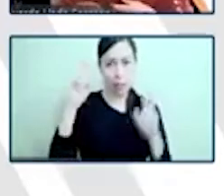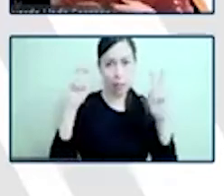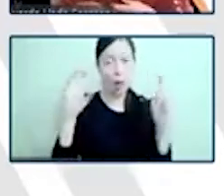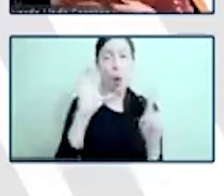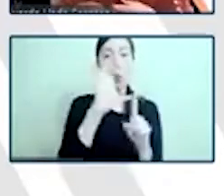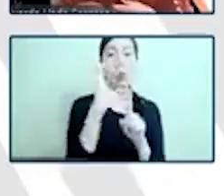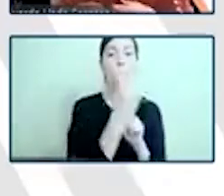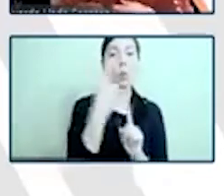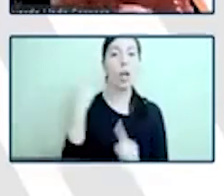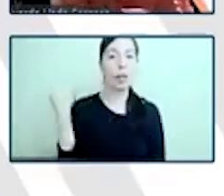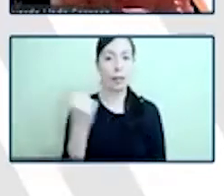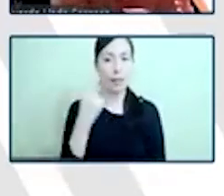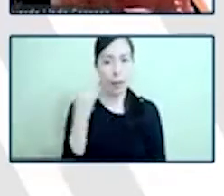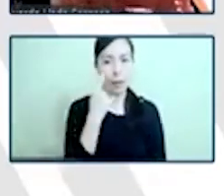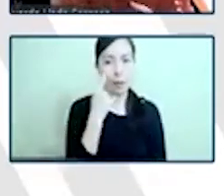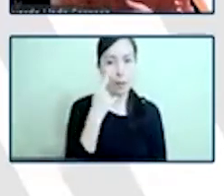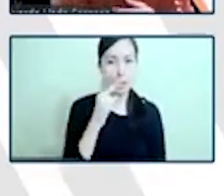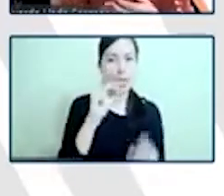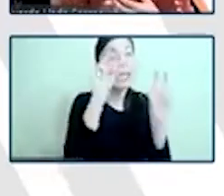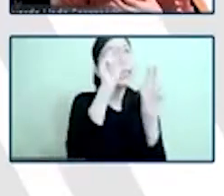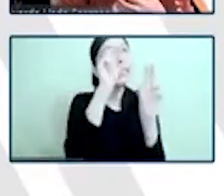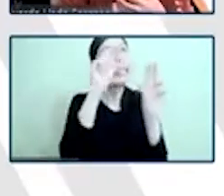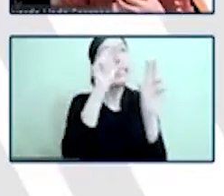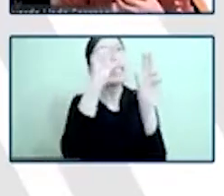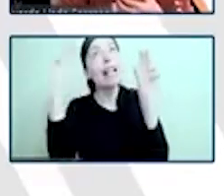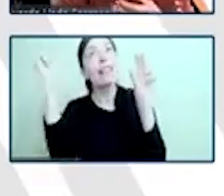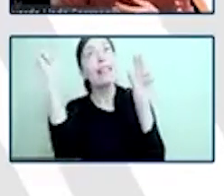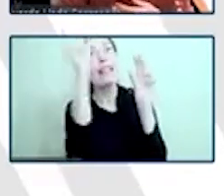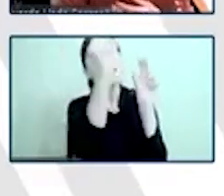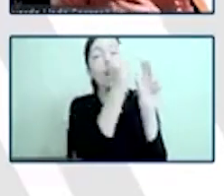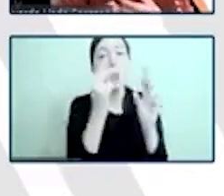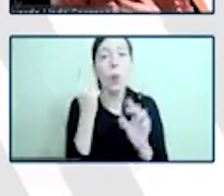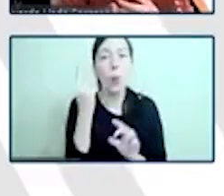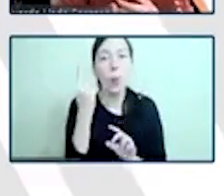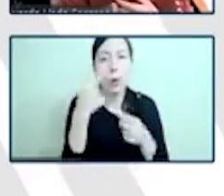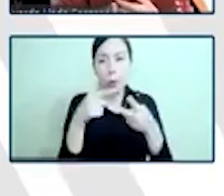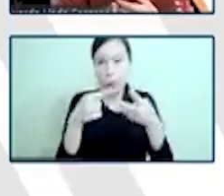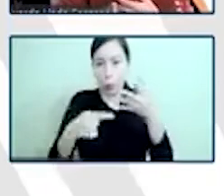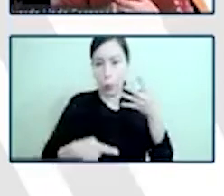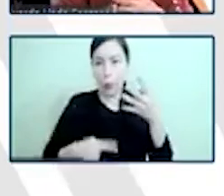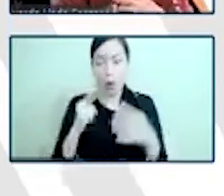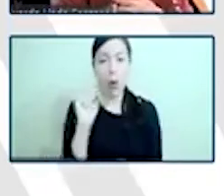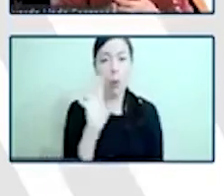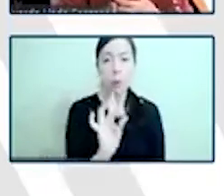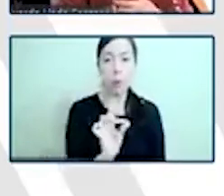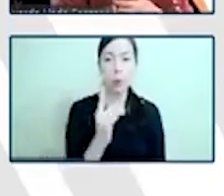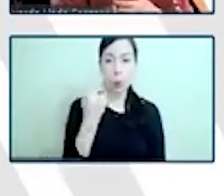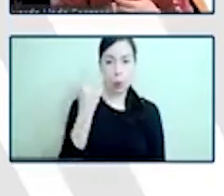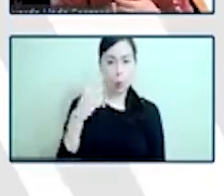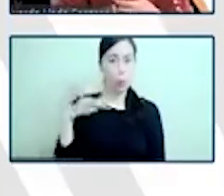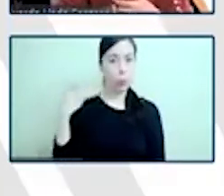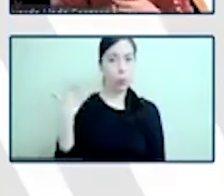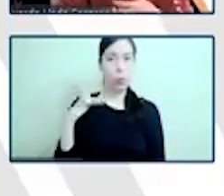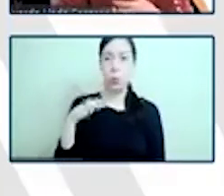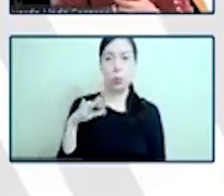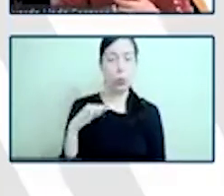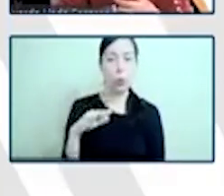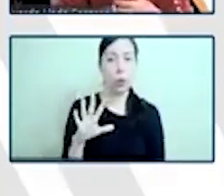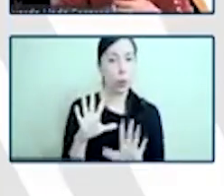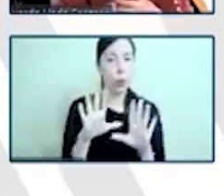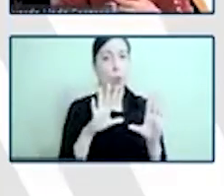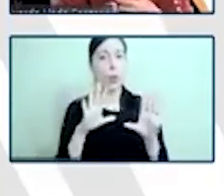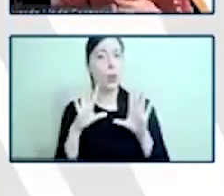estos primeros satélites artificiales, pero por supuesto hay uno que destaca por sobre todo, ya que hubo una